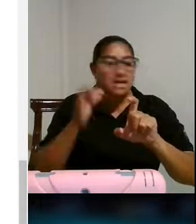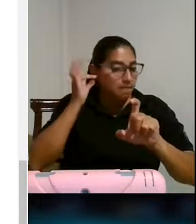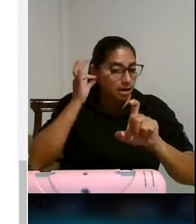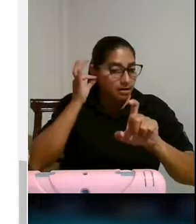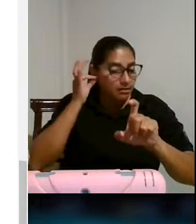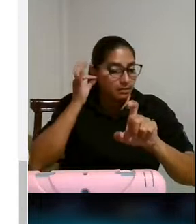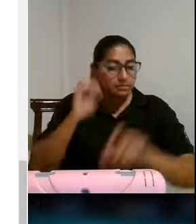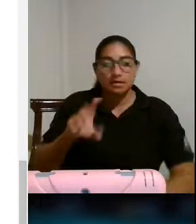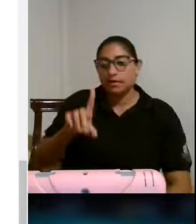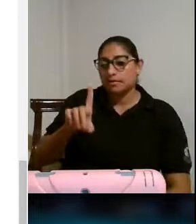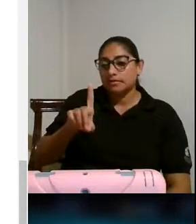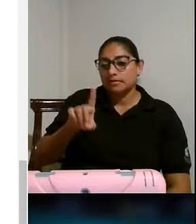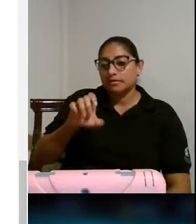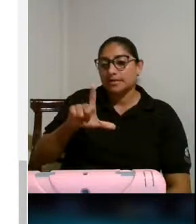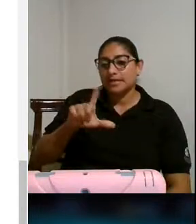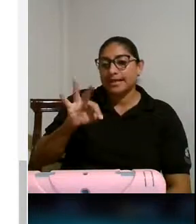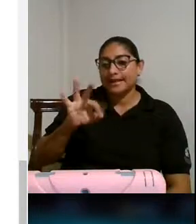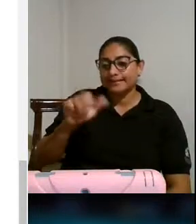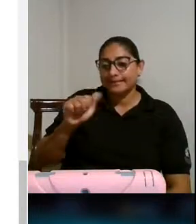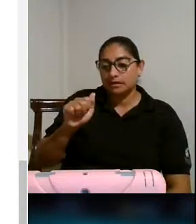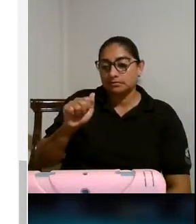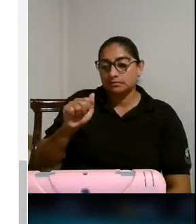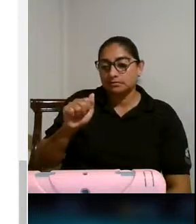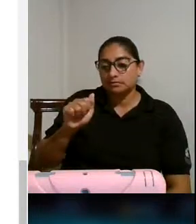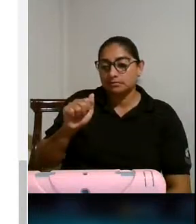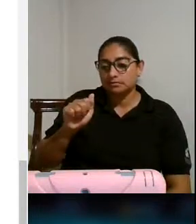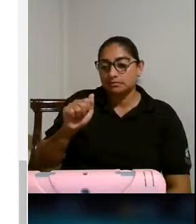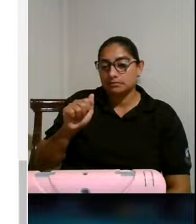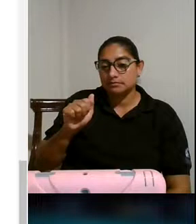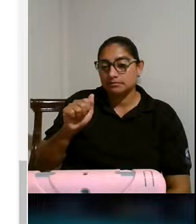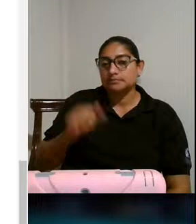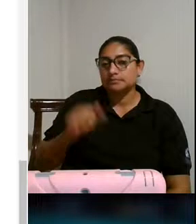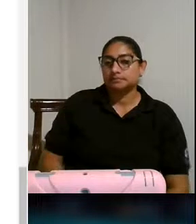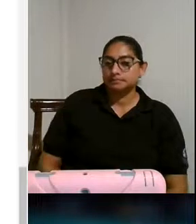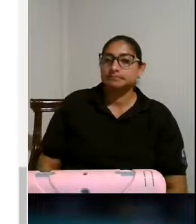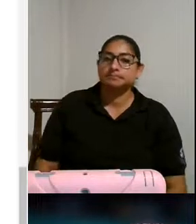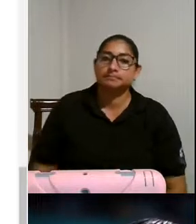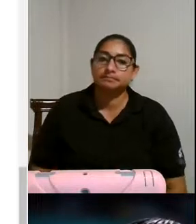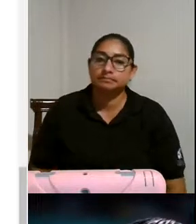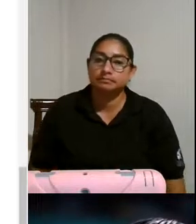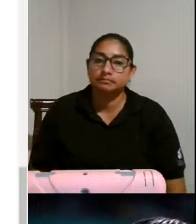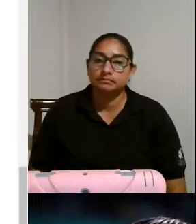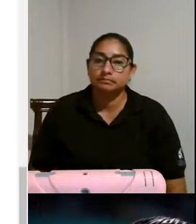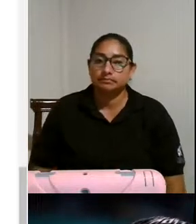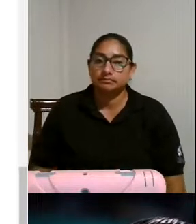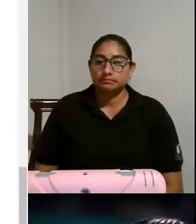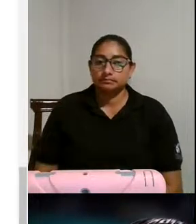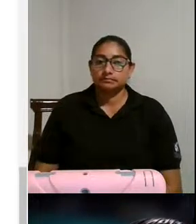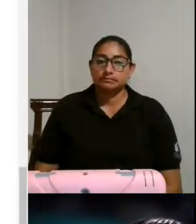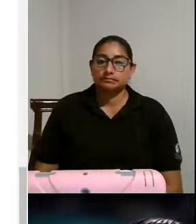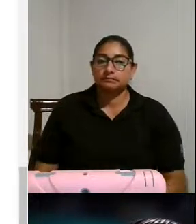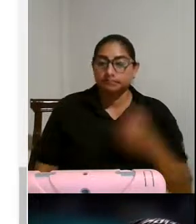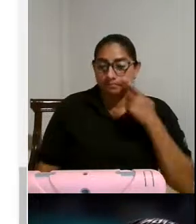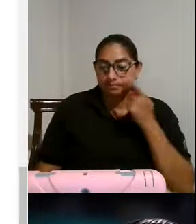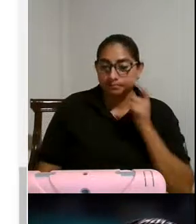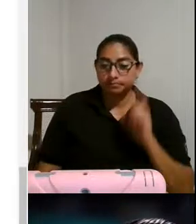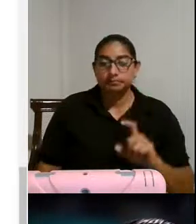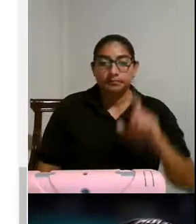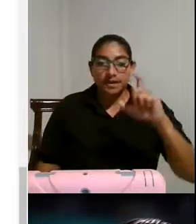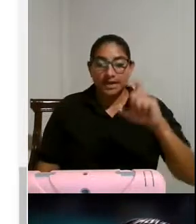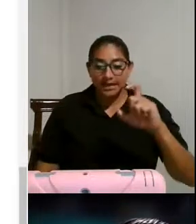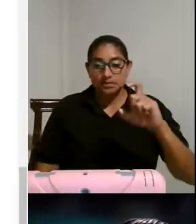La distancia que hay entre X y este valor de acá es muy grande. Lo que